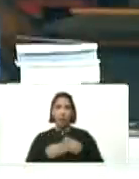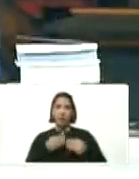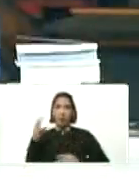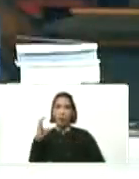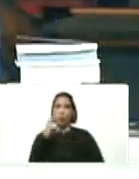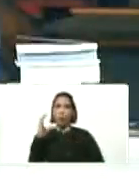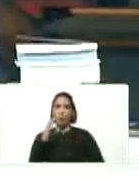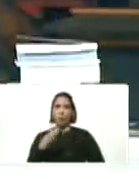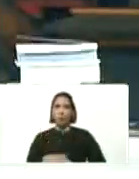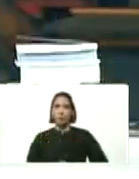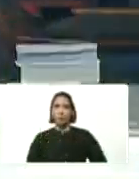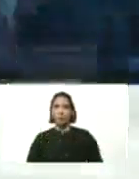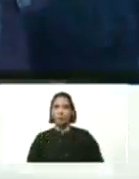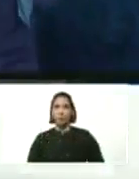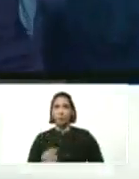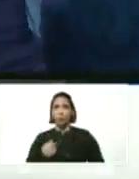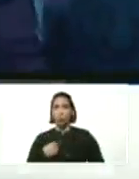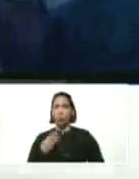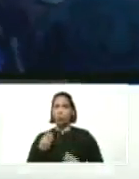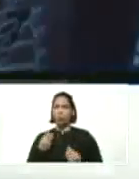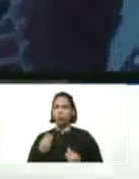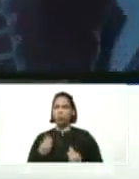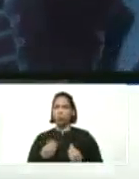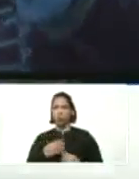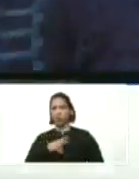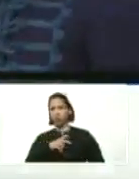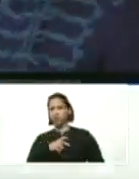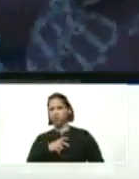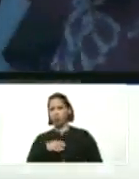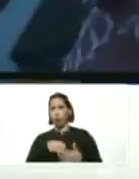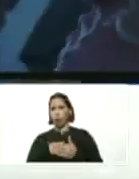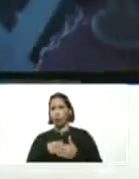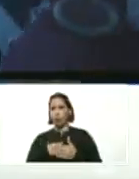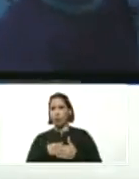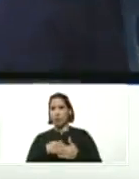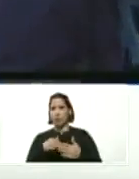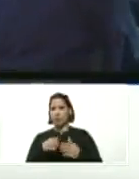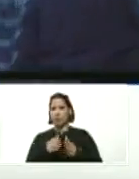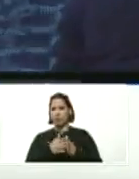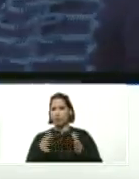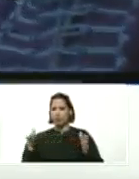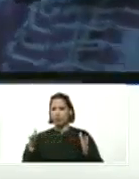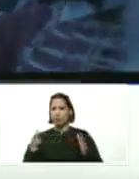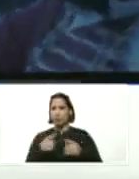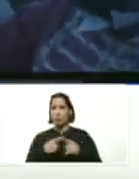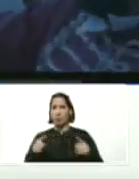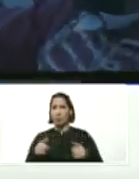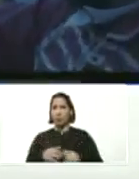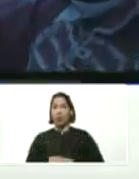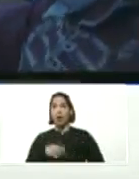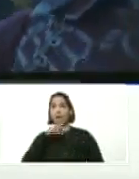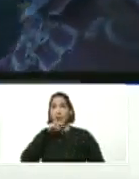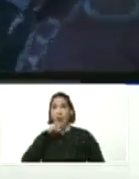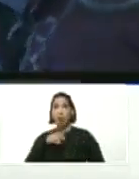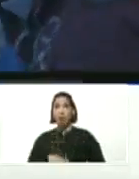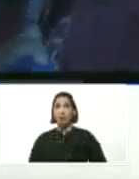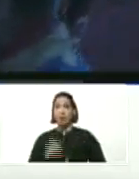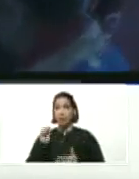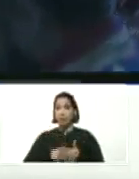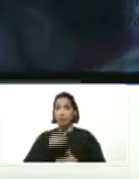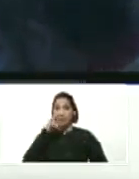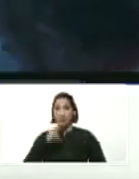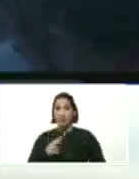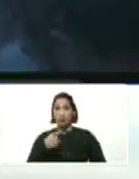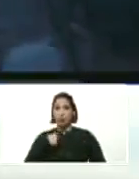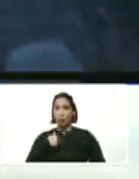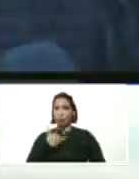Colombia. Yo estaba muy prejuiciado contra esa serie, ustedes lo saben. Y hablé sin haberla visto y cometí